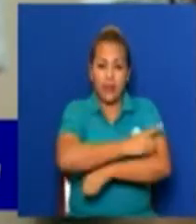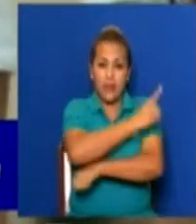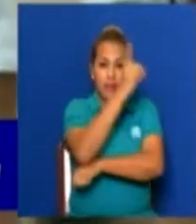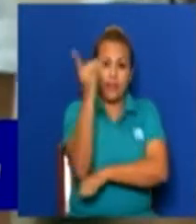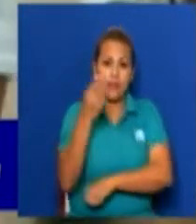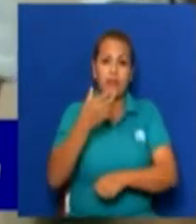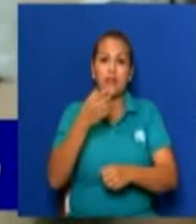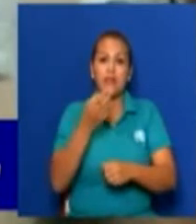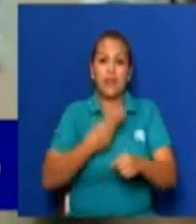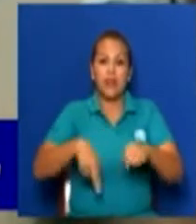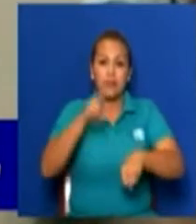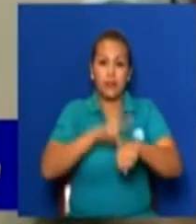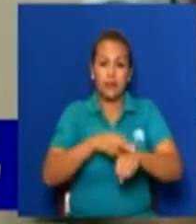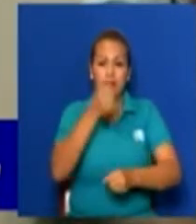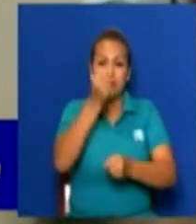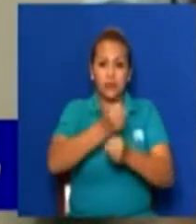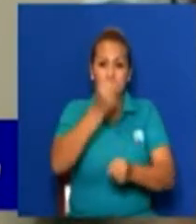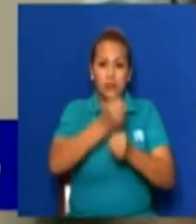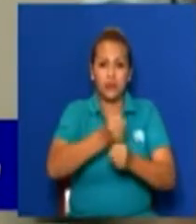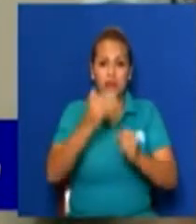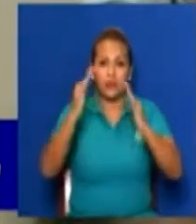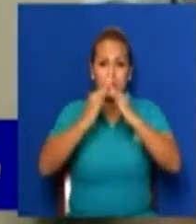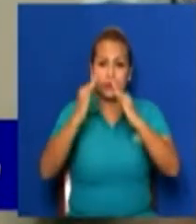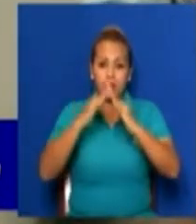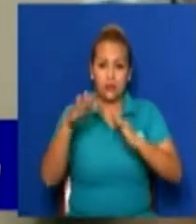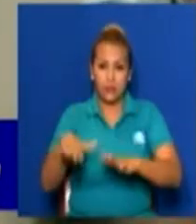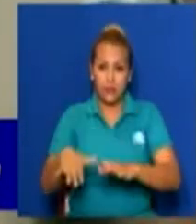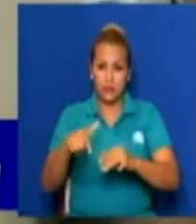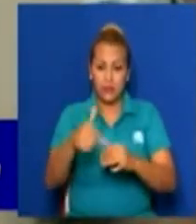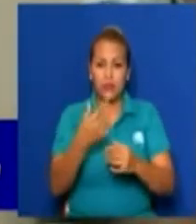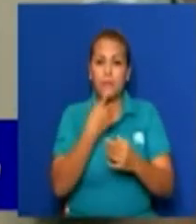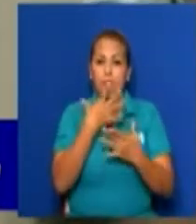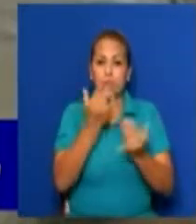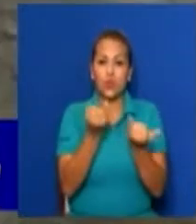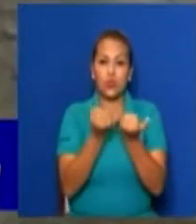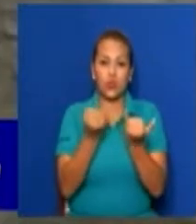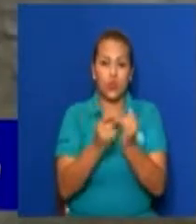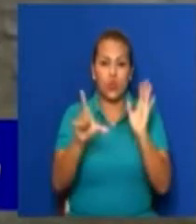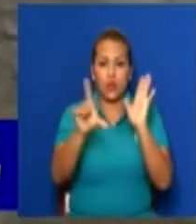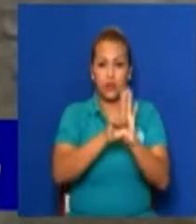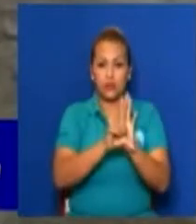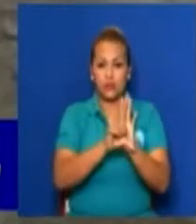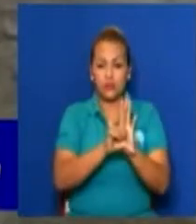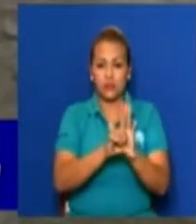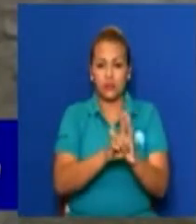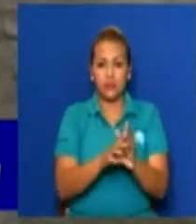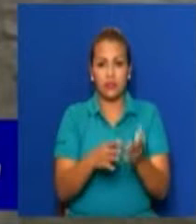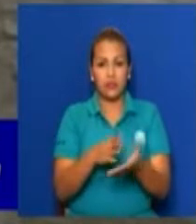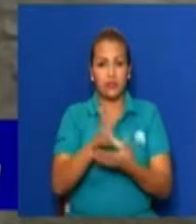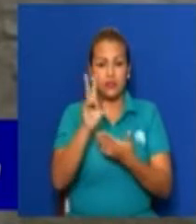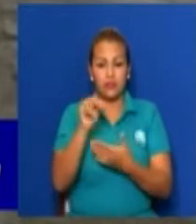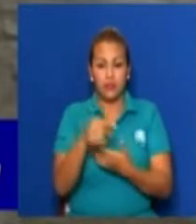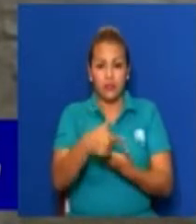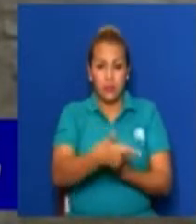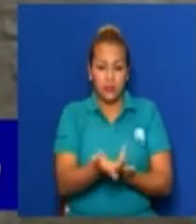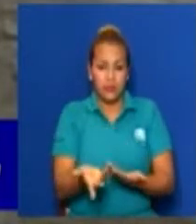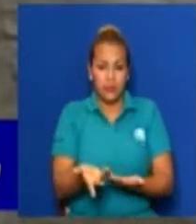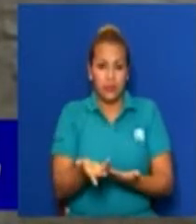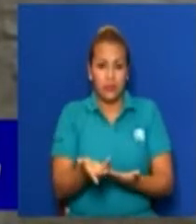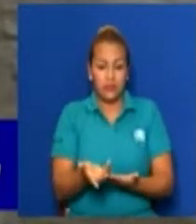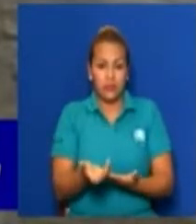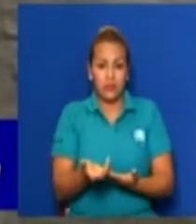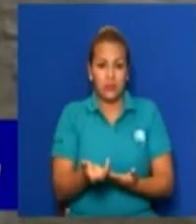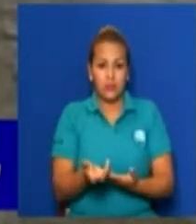de las Trabajadoras Domésticas, porque así está en la ley, no está asistente del hogar y la familia. Que ese